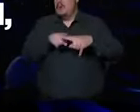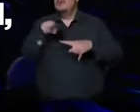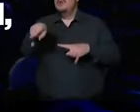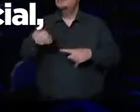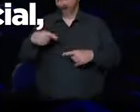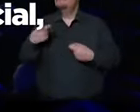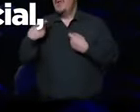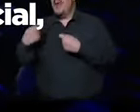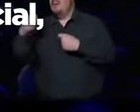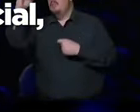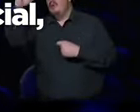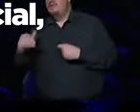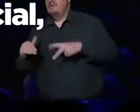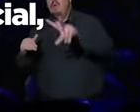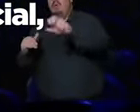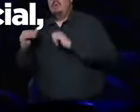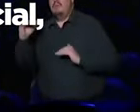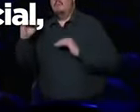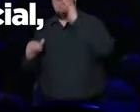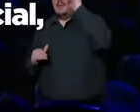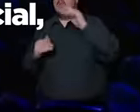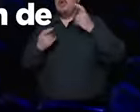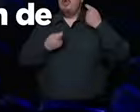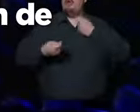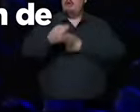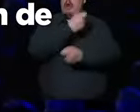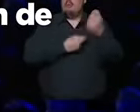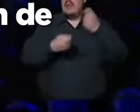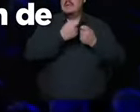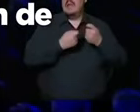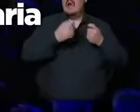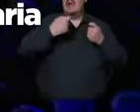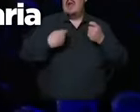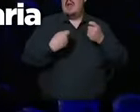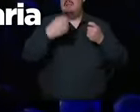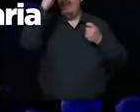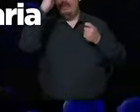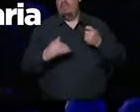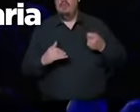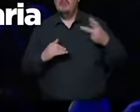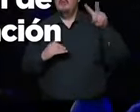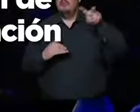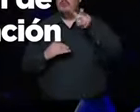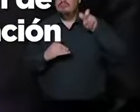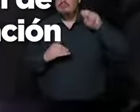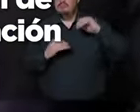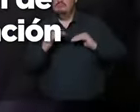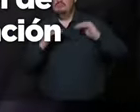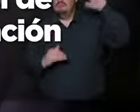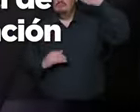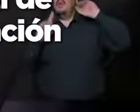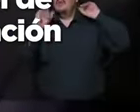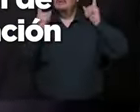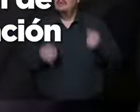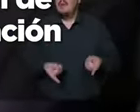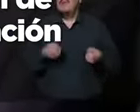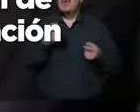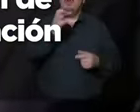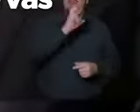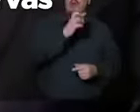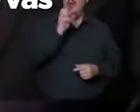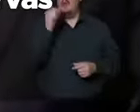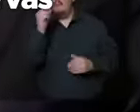fiscal vamos al superávit comercial vamos un régimen de competitividad cambiaria y vamos a un régimen de